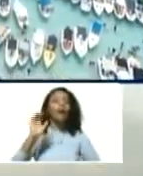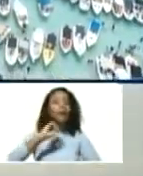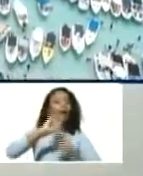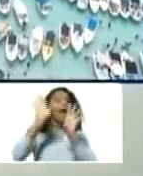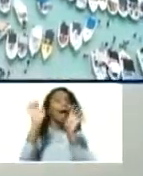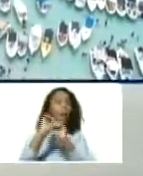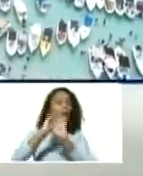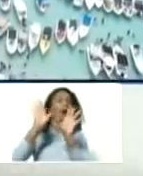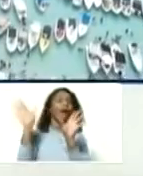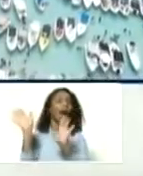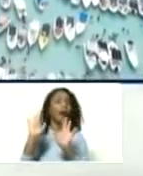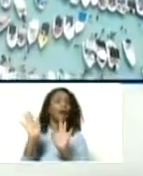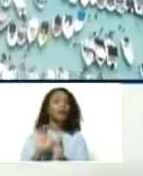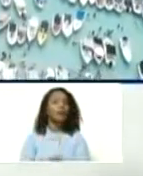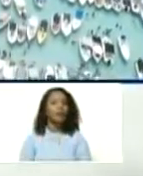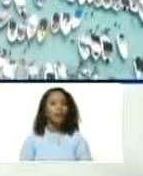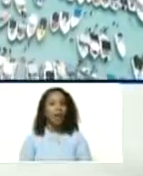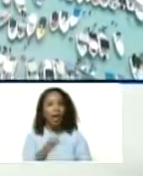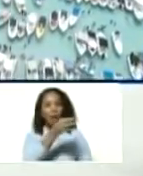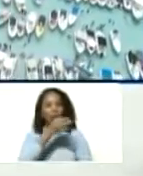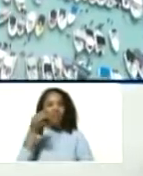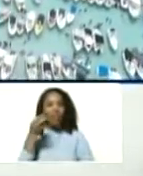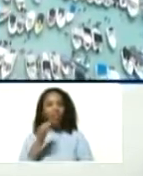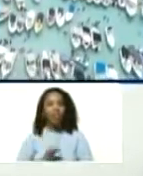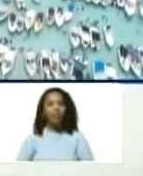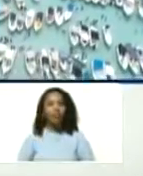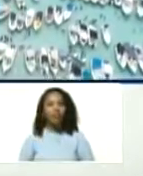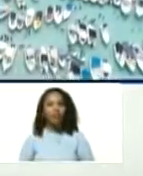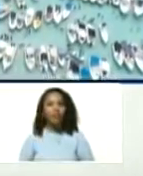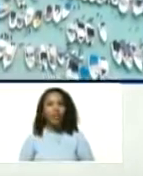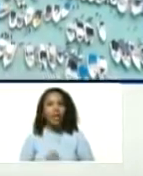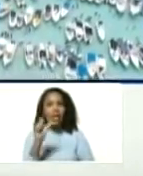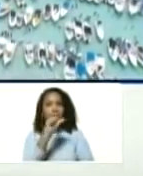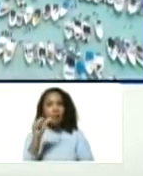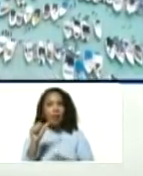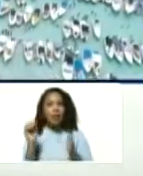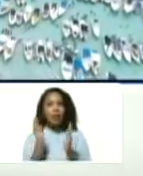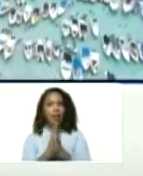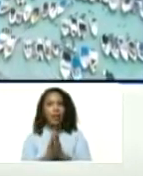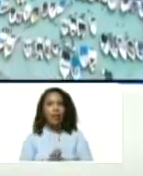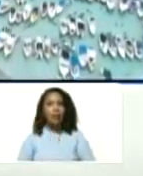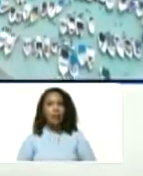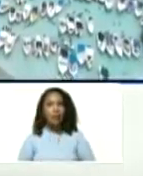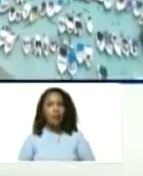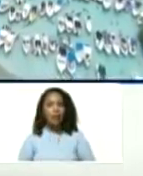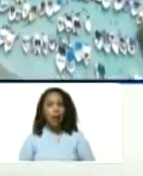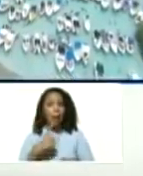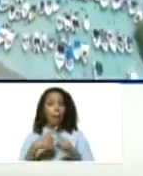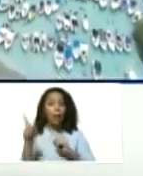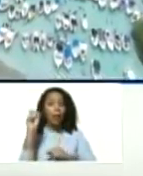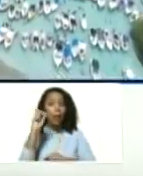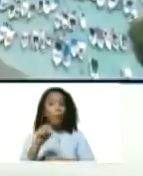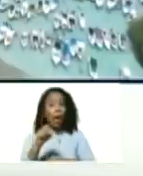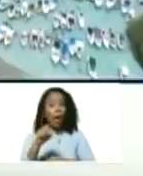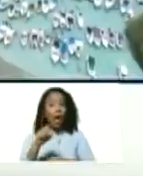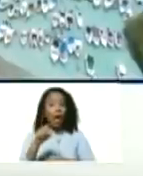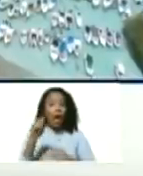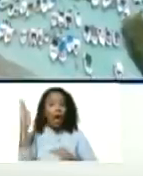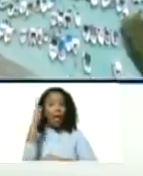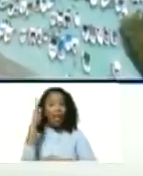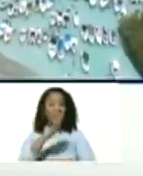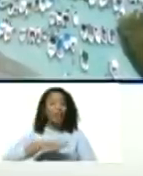claro excelente la semana santa pero también los templos estuvieron